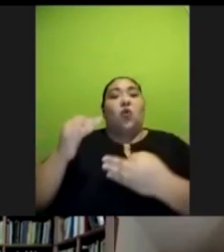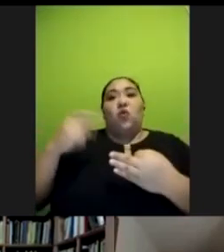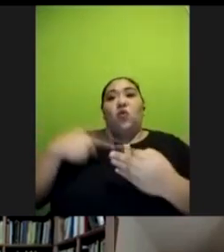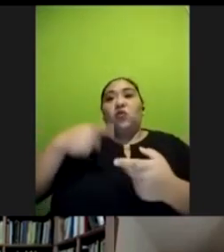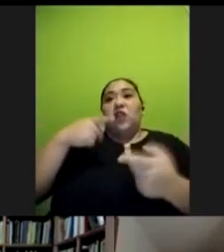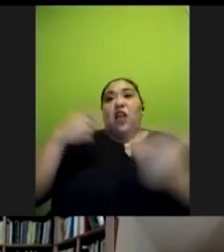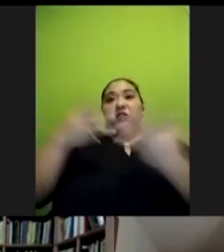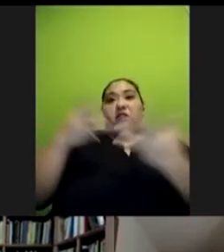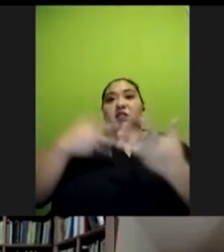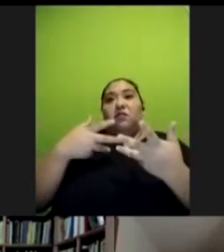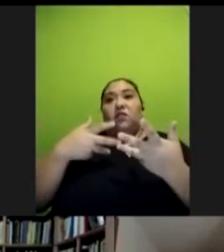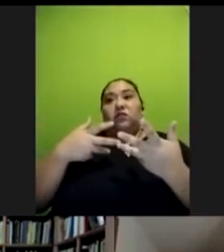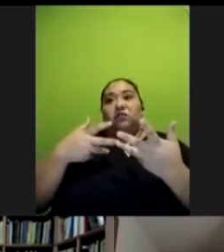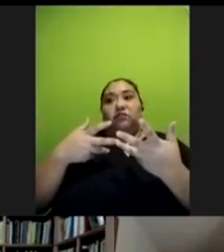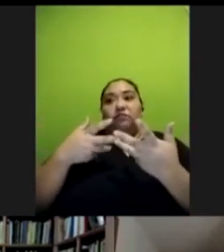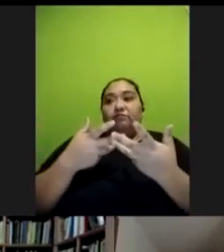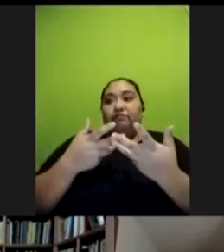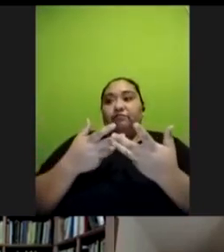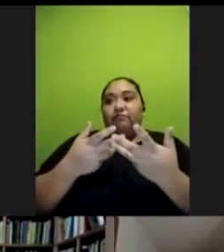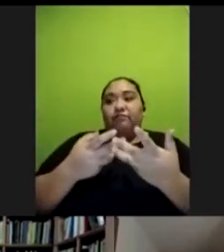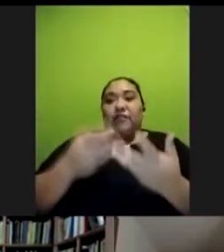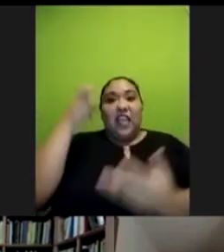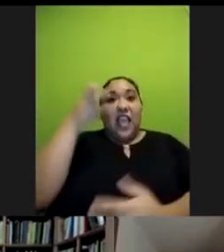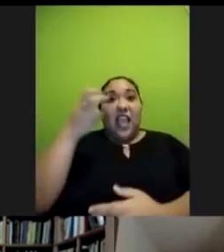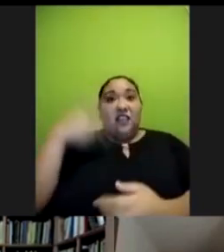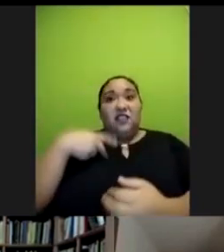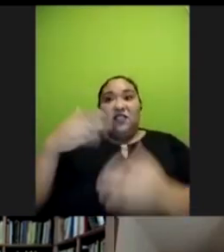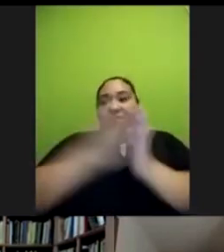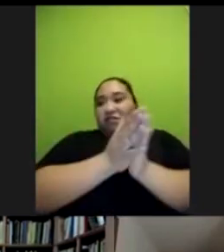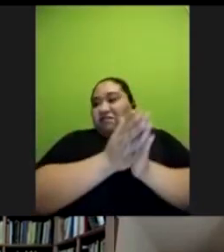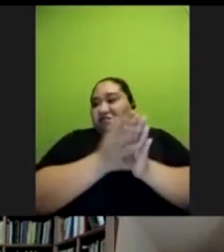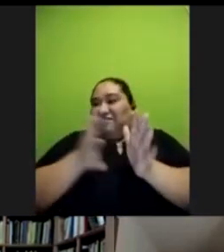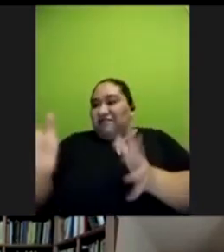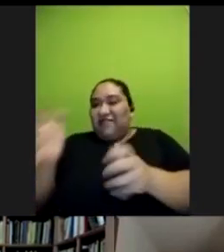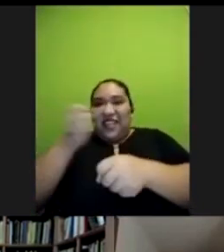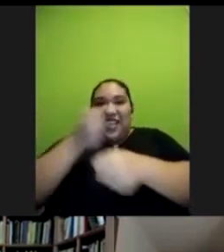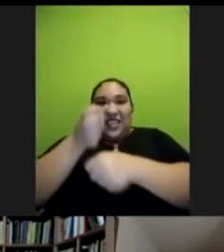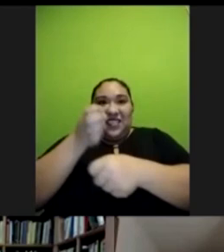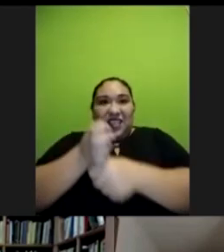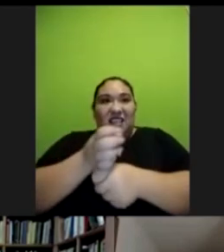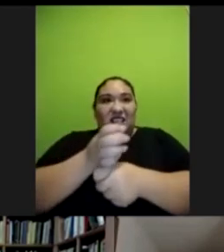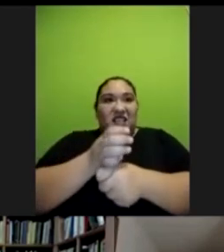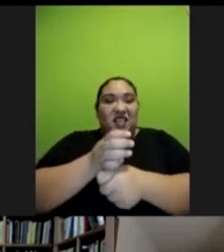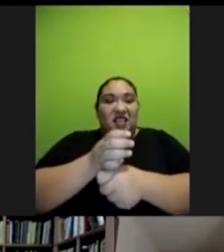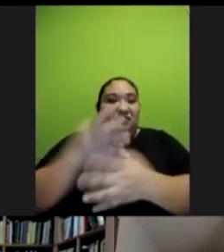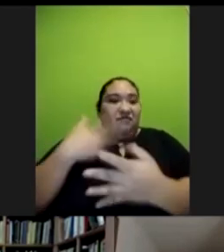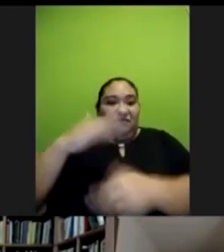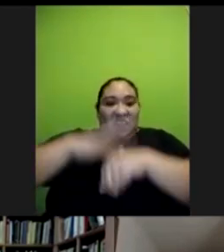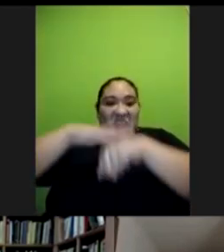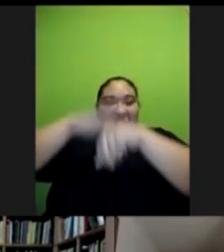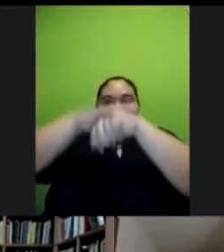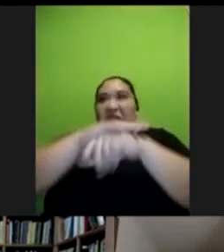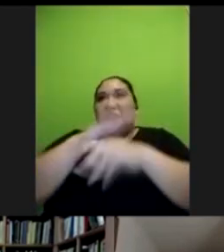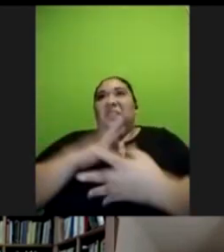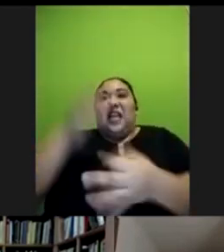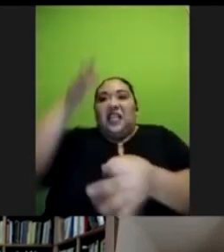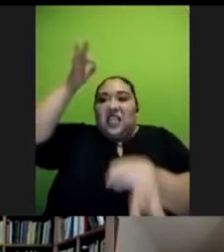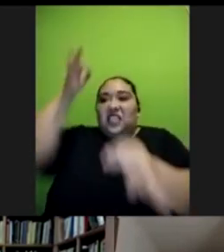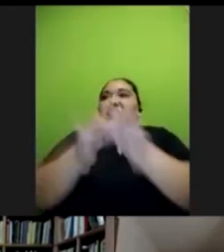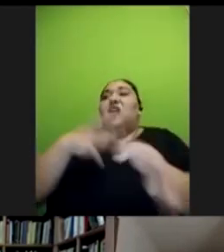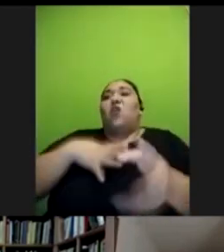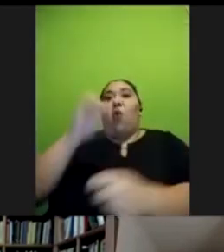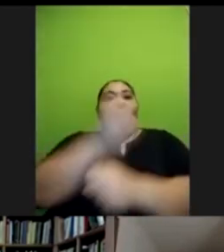tanto al Estado le corresponde cumplir con sus obligaciones, no como una concesión, sino